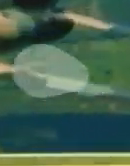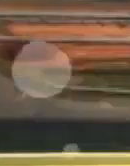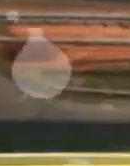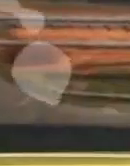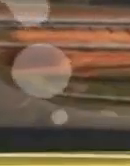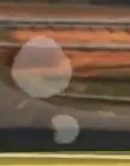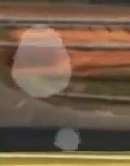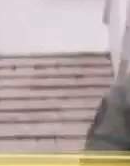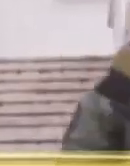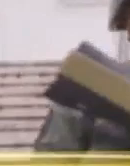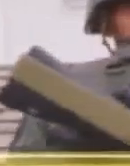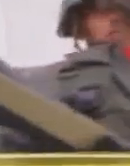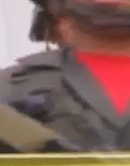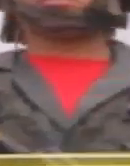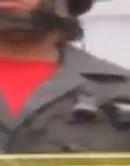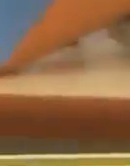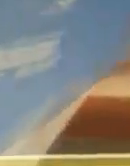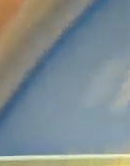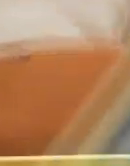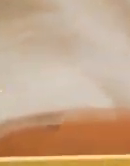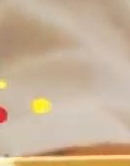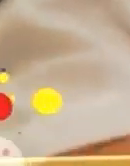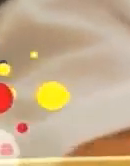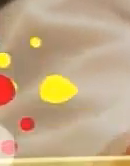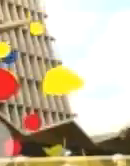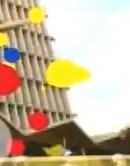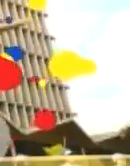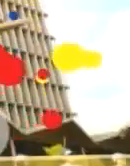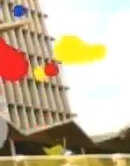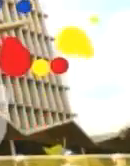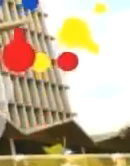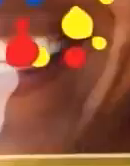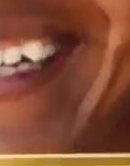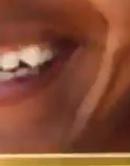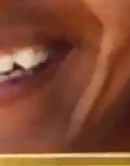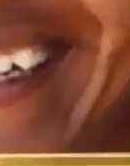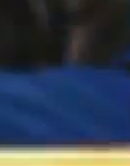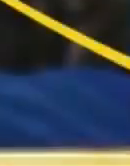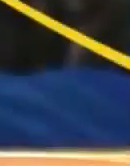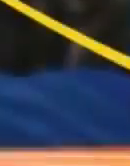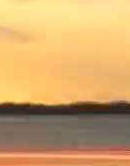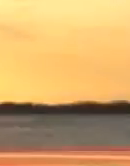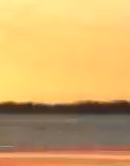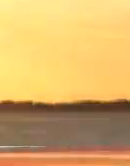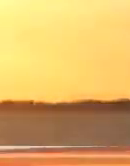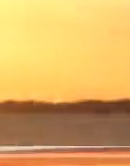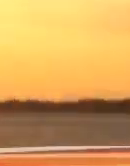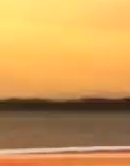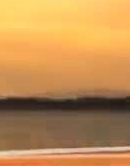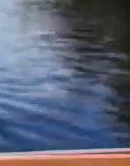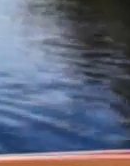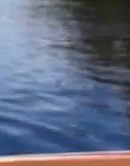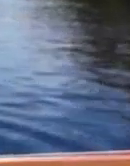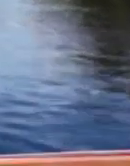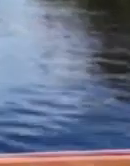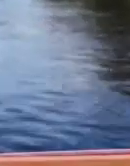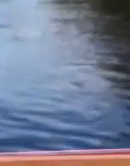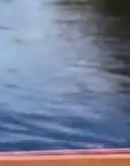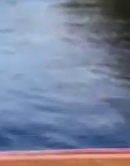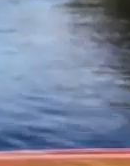Ha culminado esta transmisión conjunta de radio y televisión. Gracias